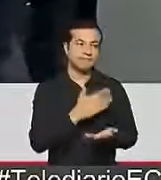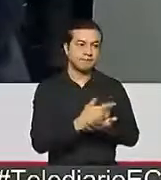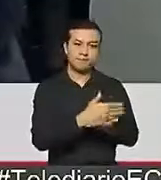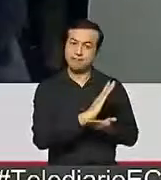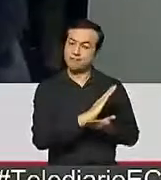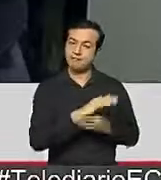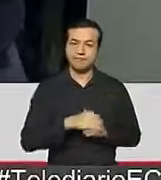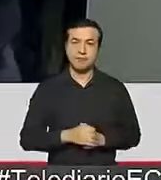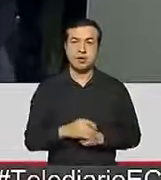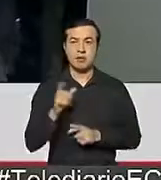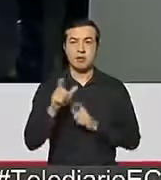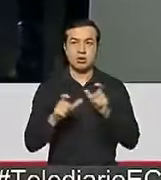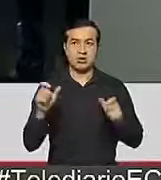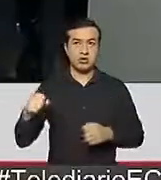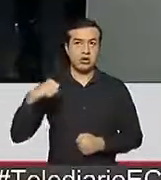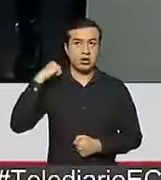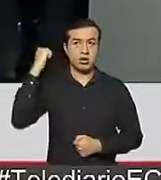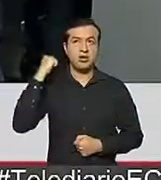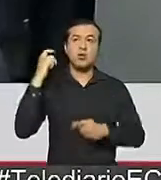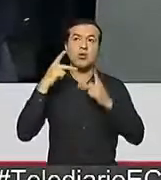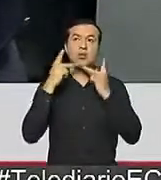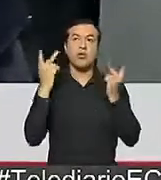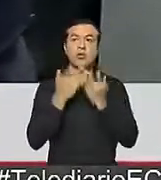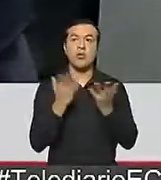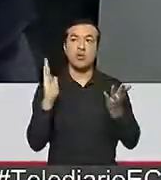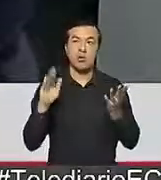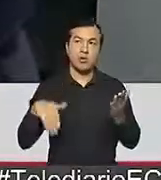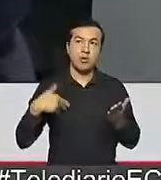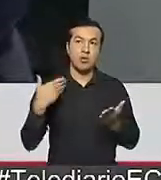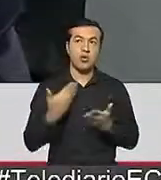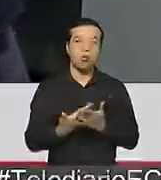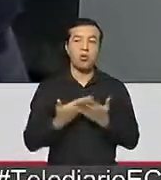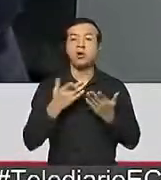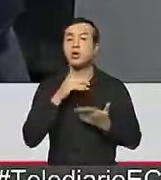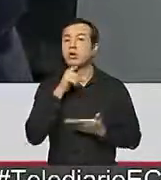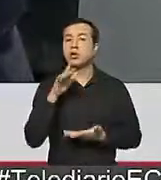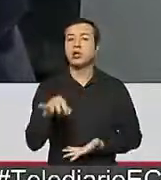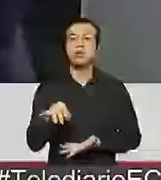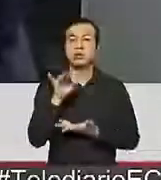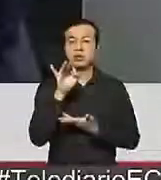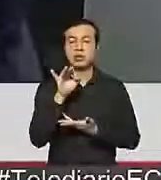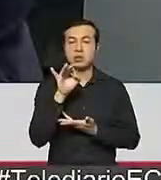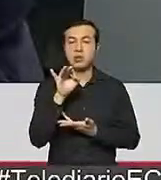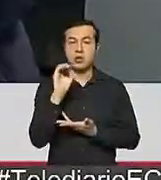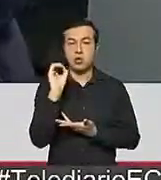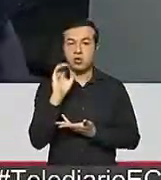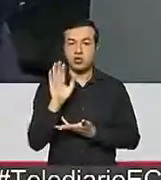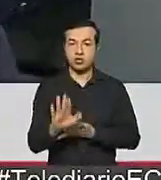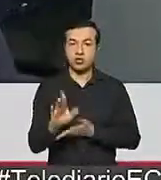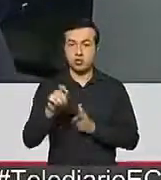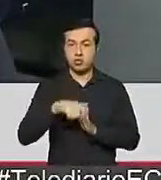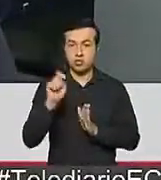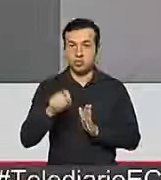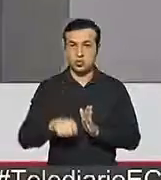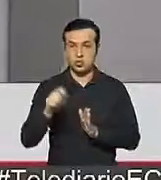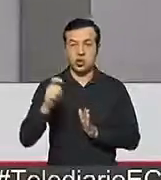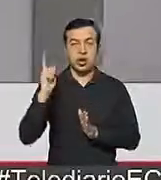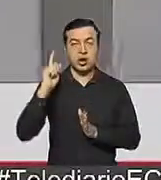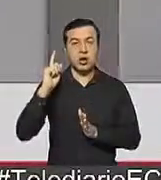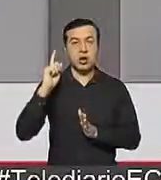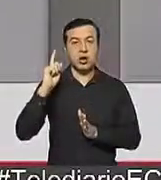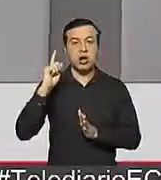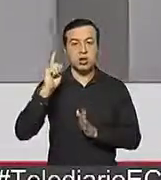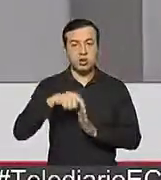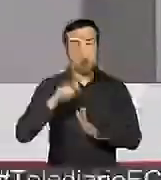caso de personas de derecho público, ¿podrá comparecer la o el representante legal o su procurador judicial? Para